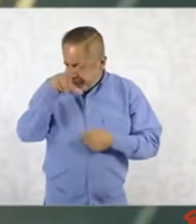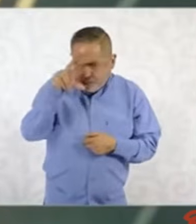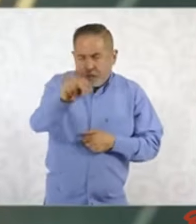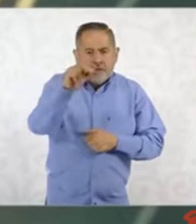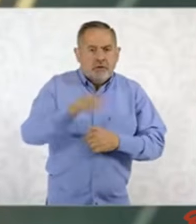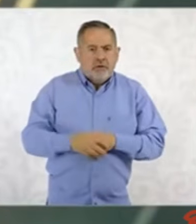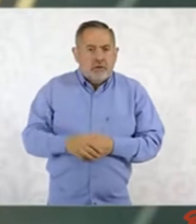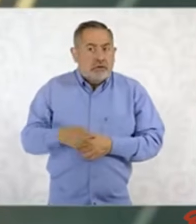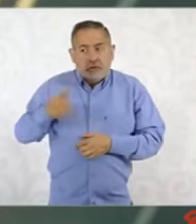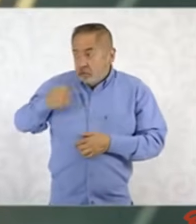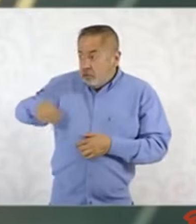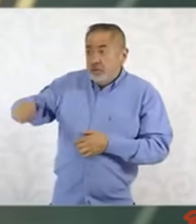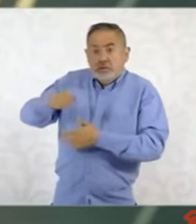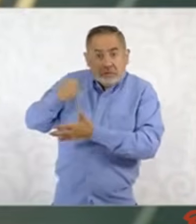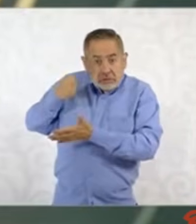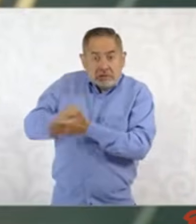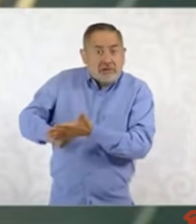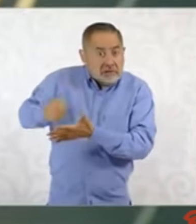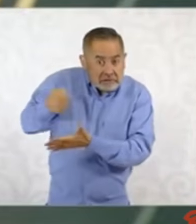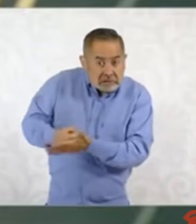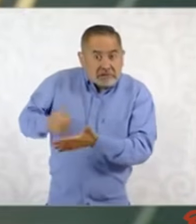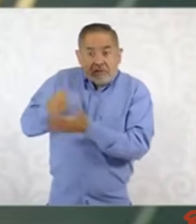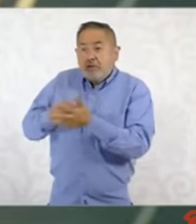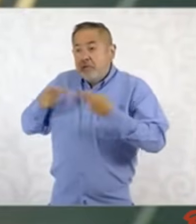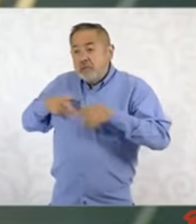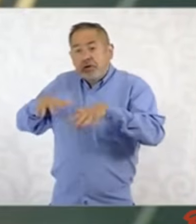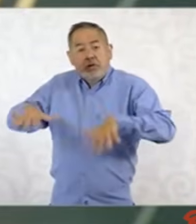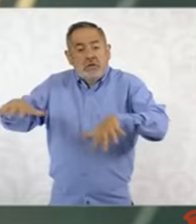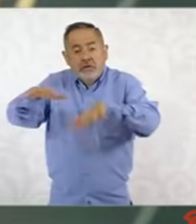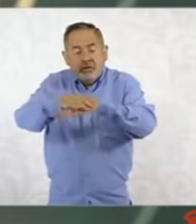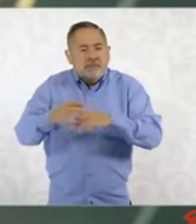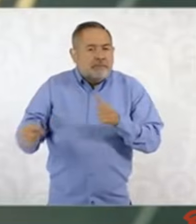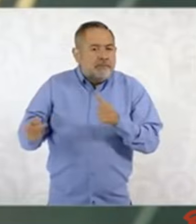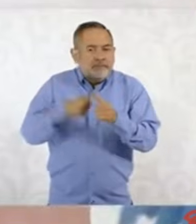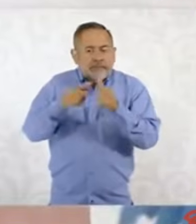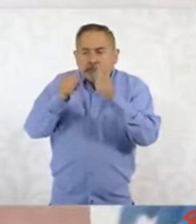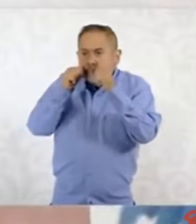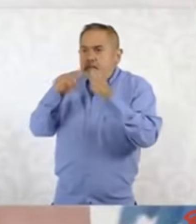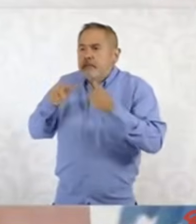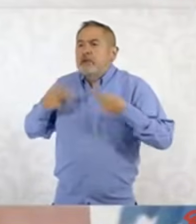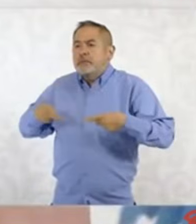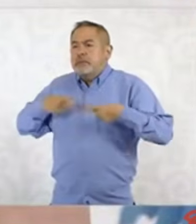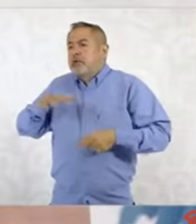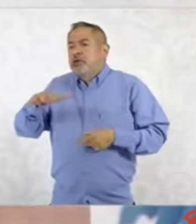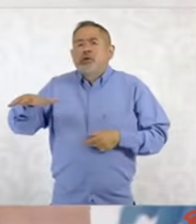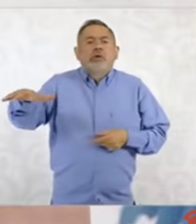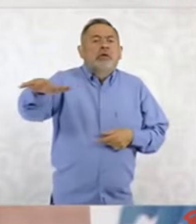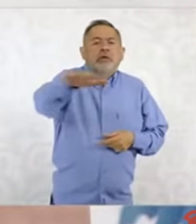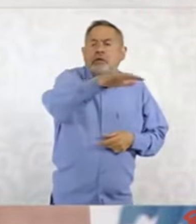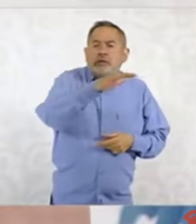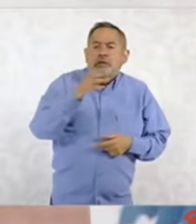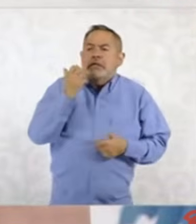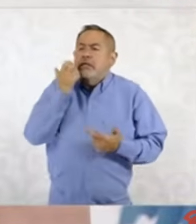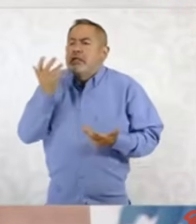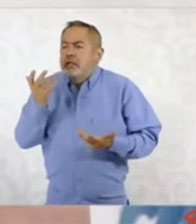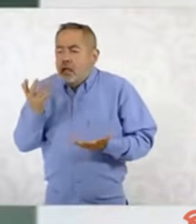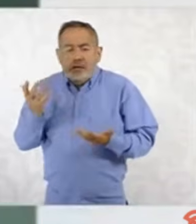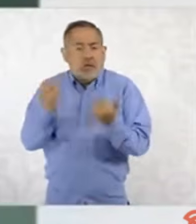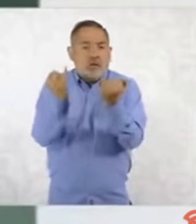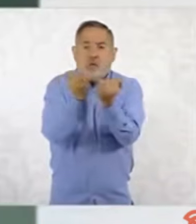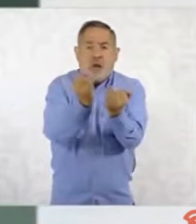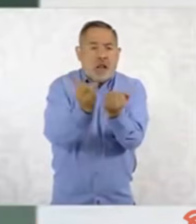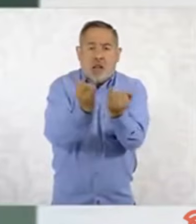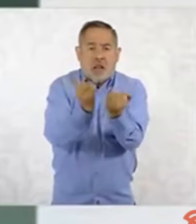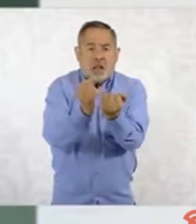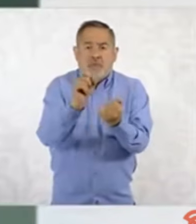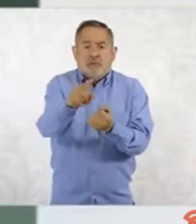viene directamente del pueblo, de escuchar a la gente, pues tenemos que ir abajo con el